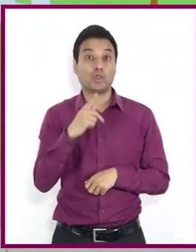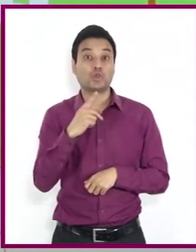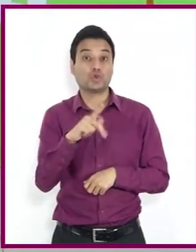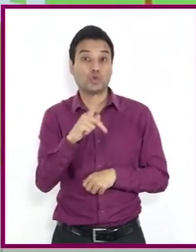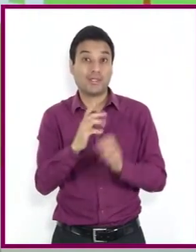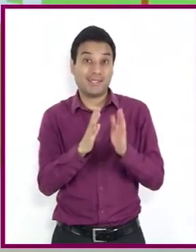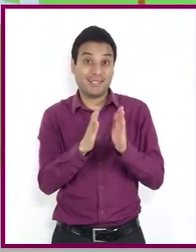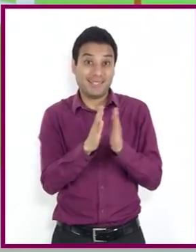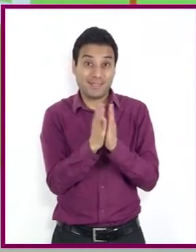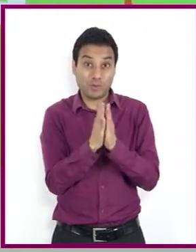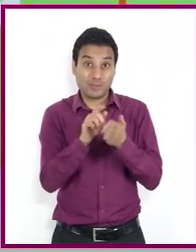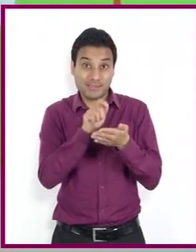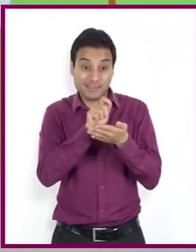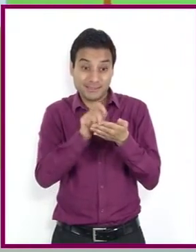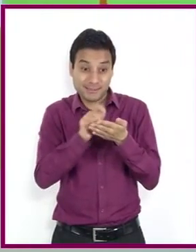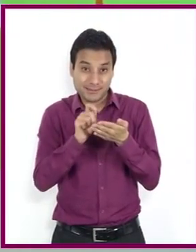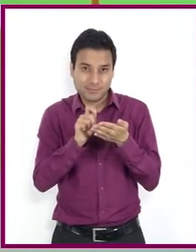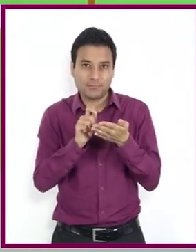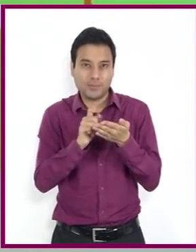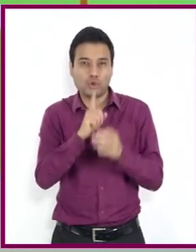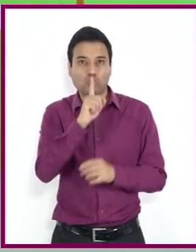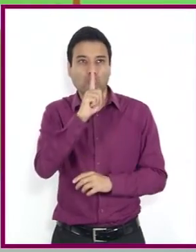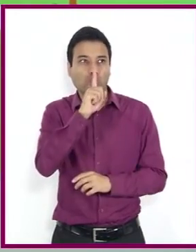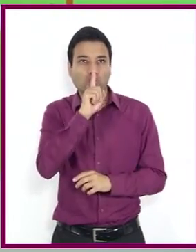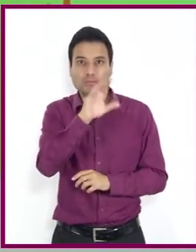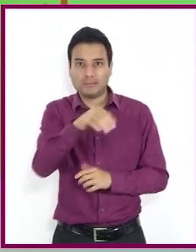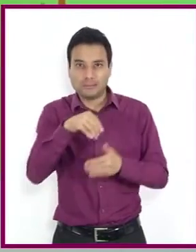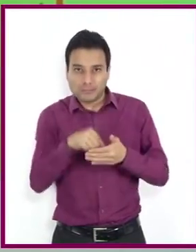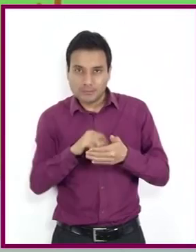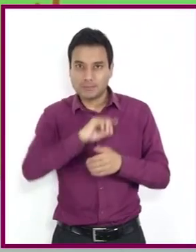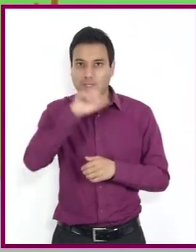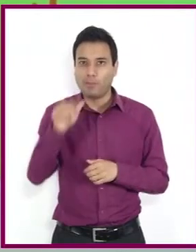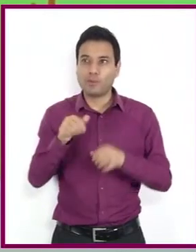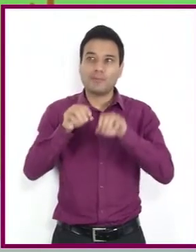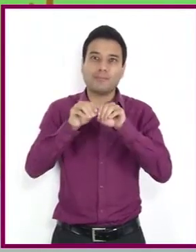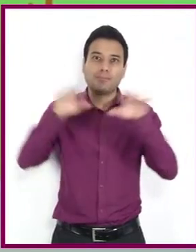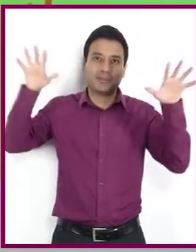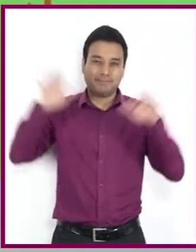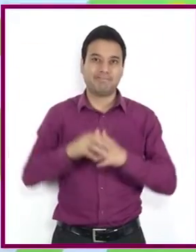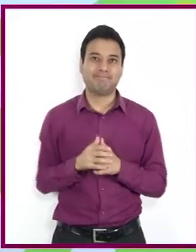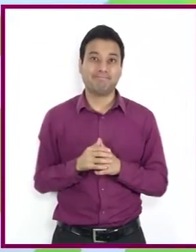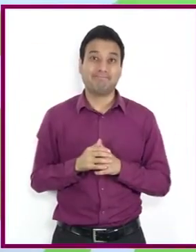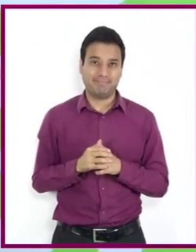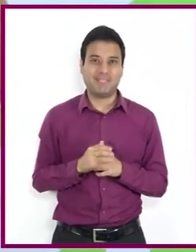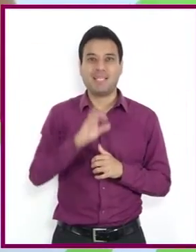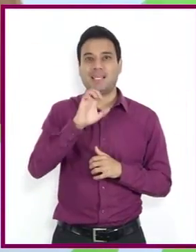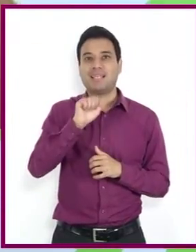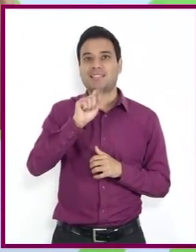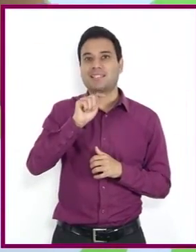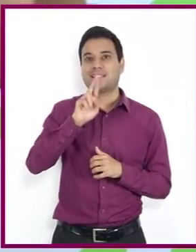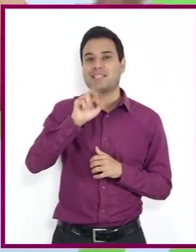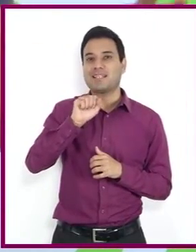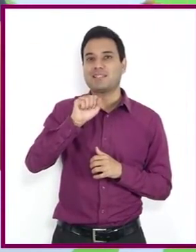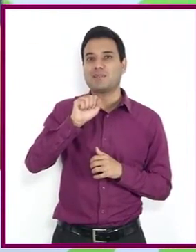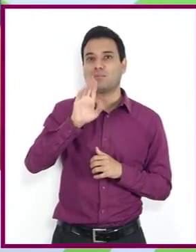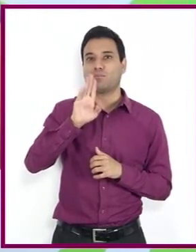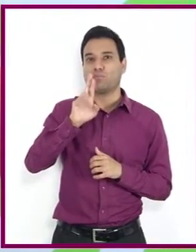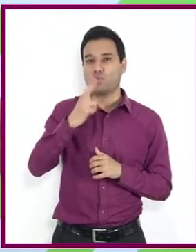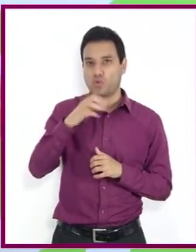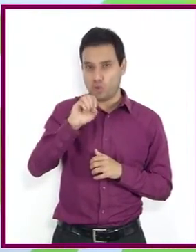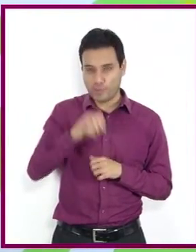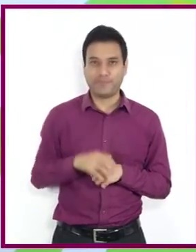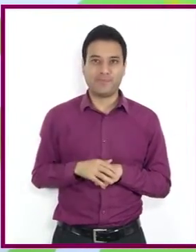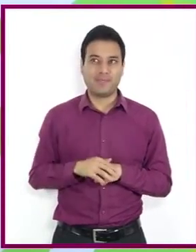curso de redacción pudiera cruzar la frontera. Estos libros aparecieron en Estrasburgo y en París en traducción